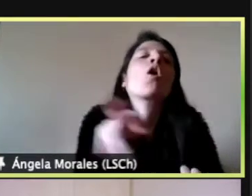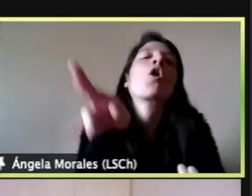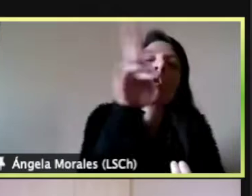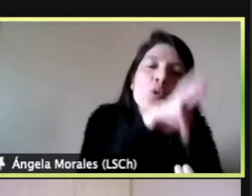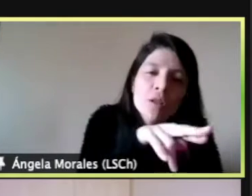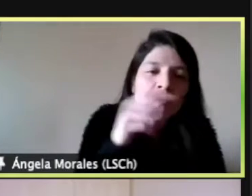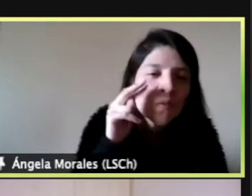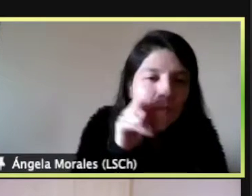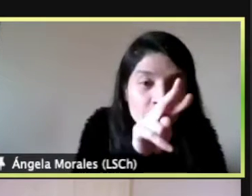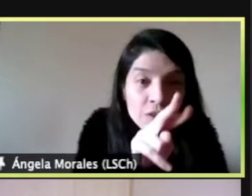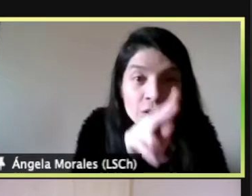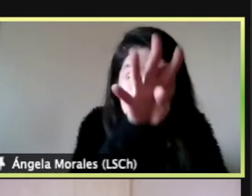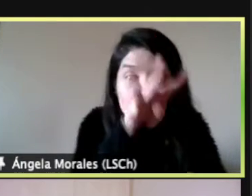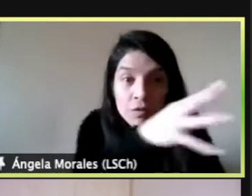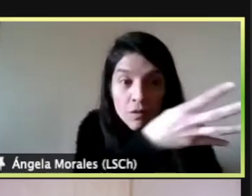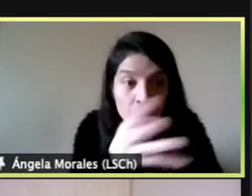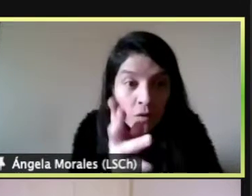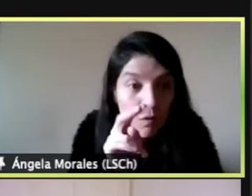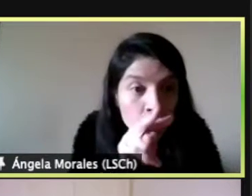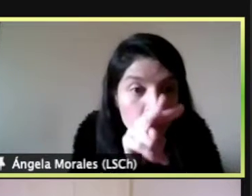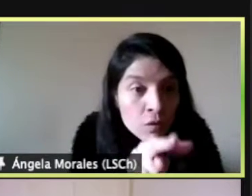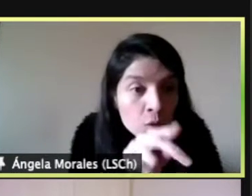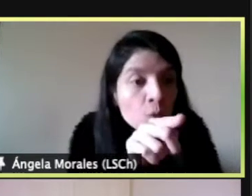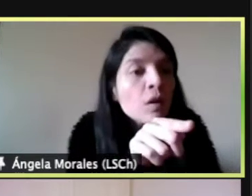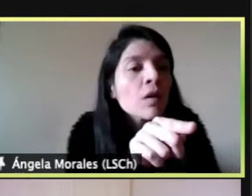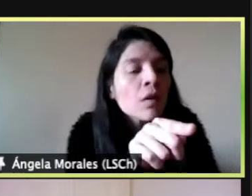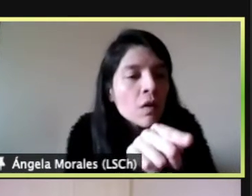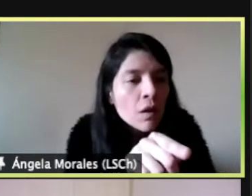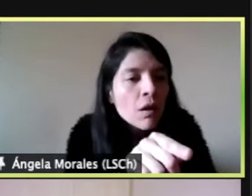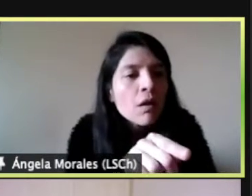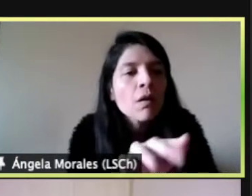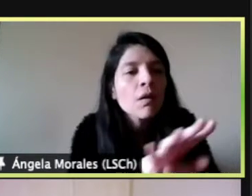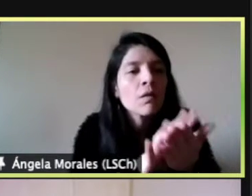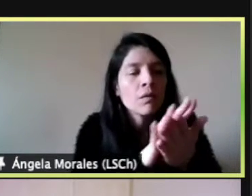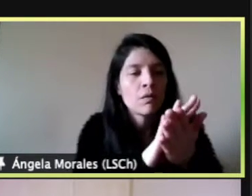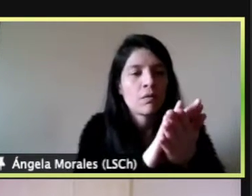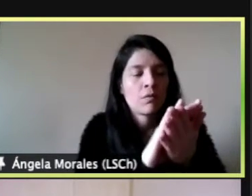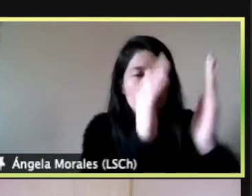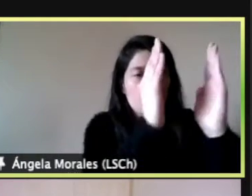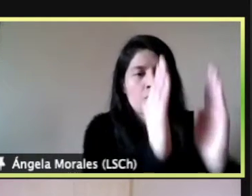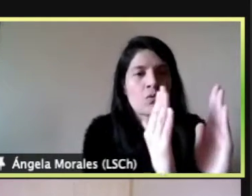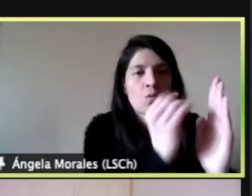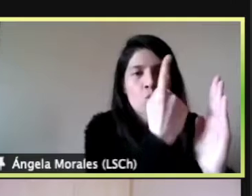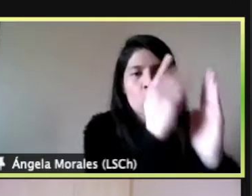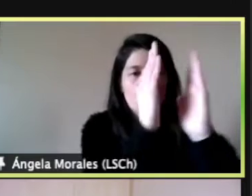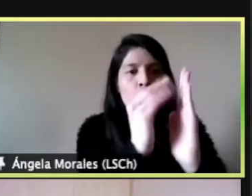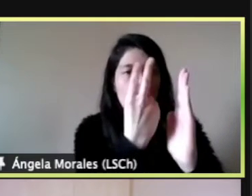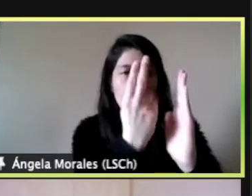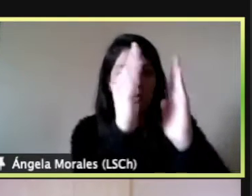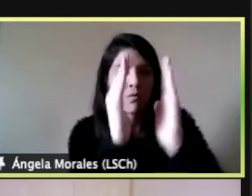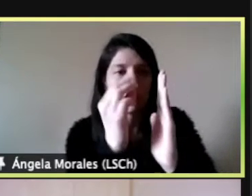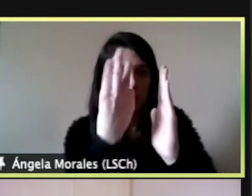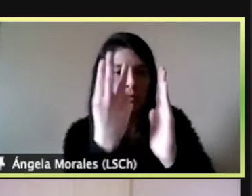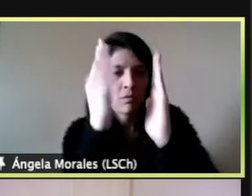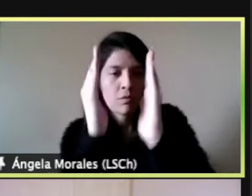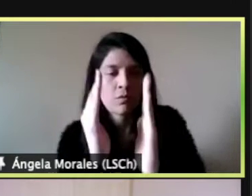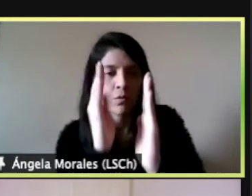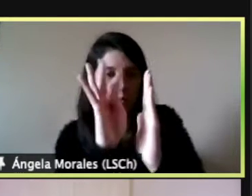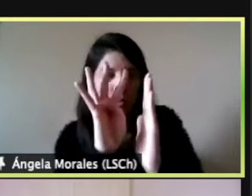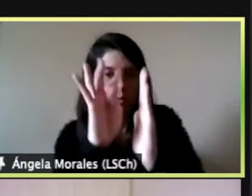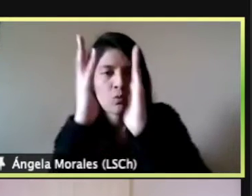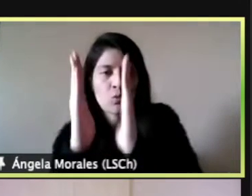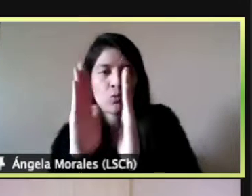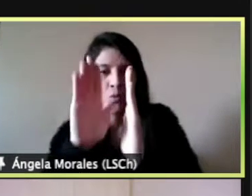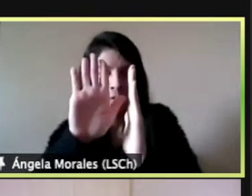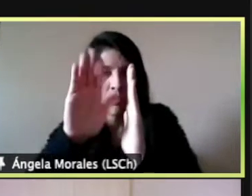por ejemplo, esto va a ser la columna 1, 2, 3, 4, 5, 6.